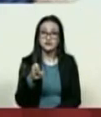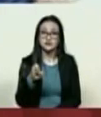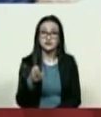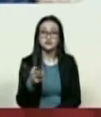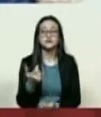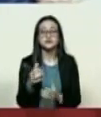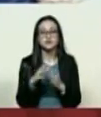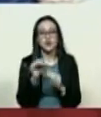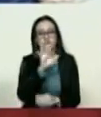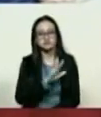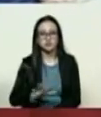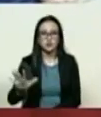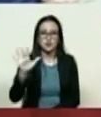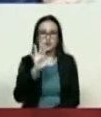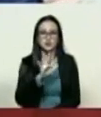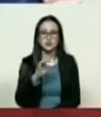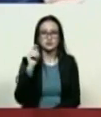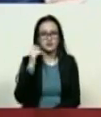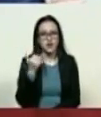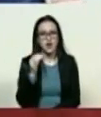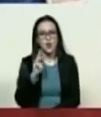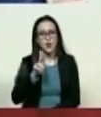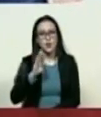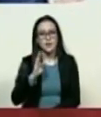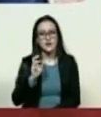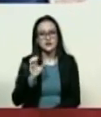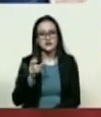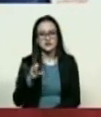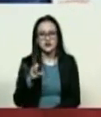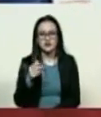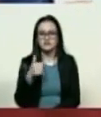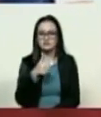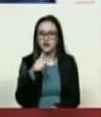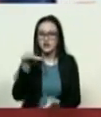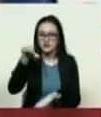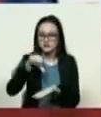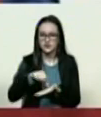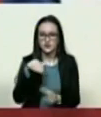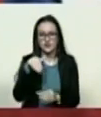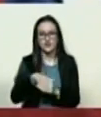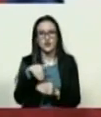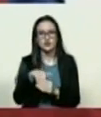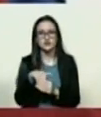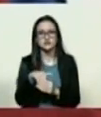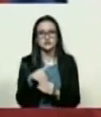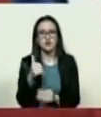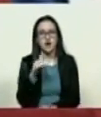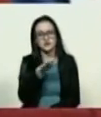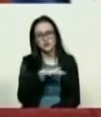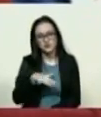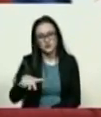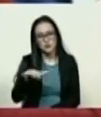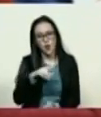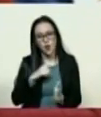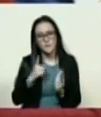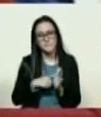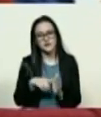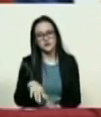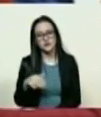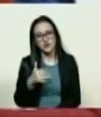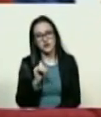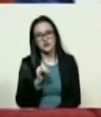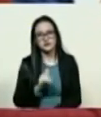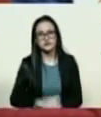todo el territorio. Recuerden que nosotros tenemos una VC por cada centro de votación. Tenemos territorializado